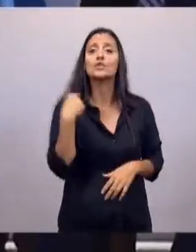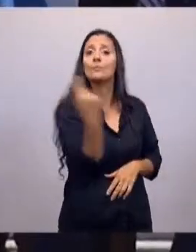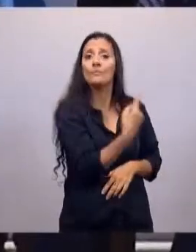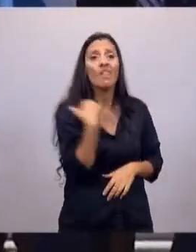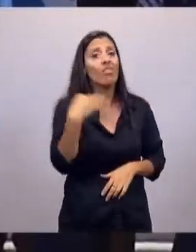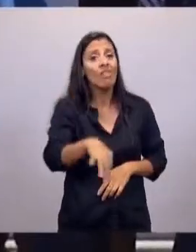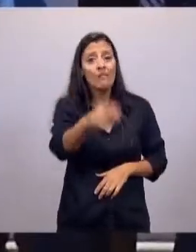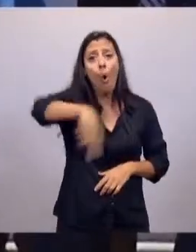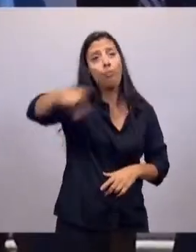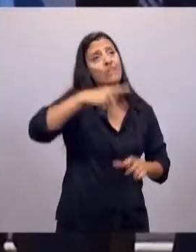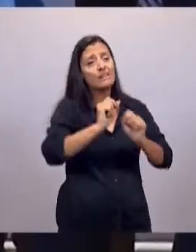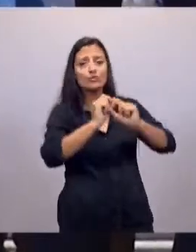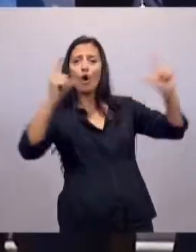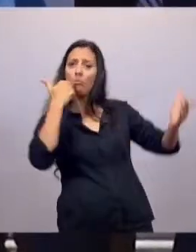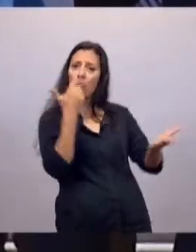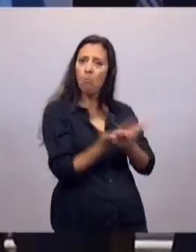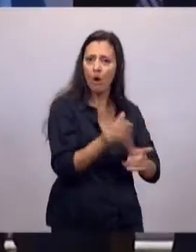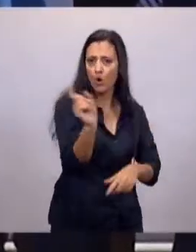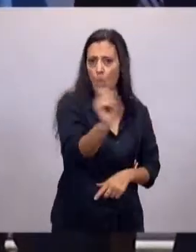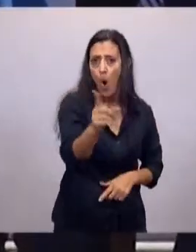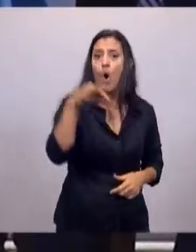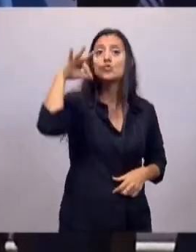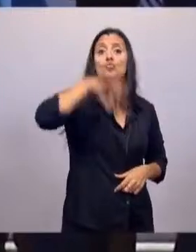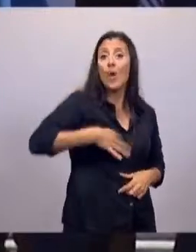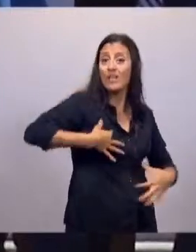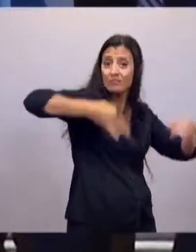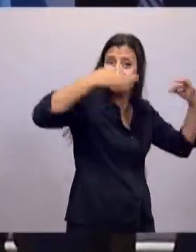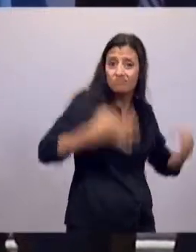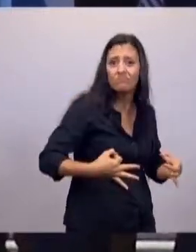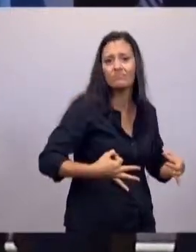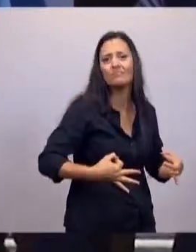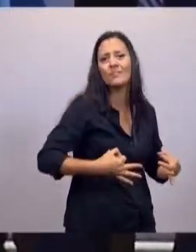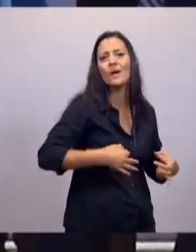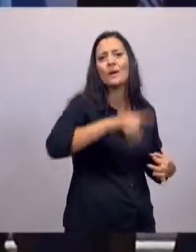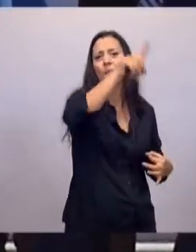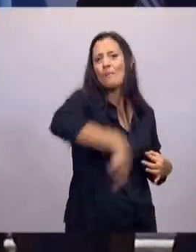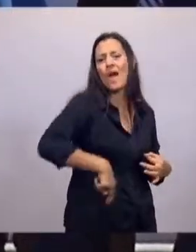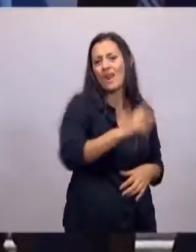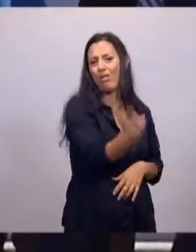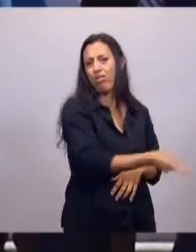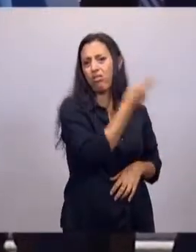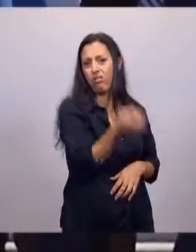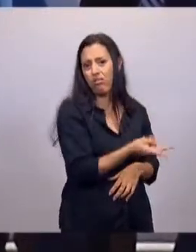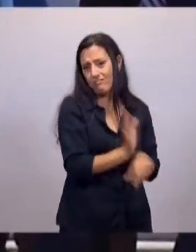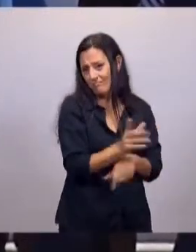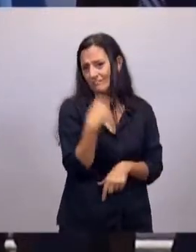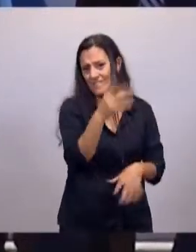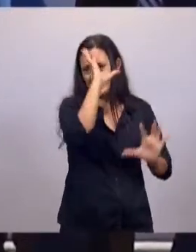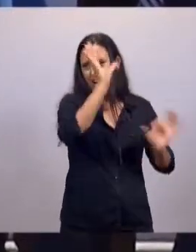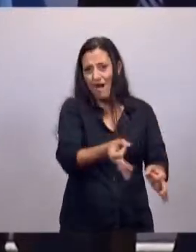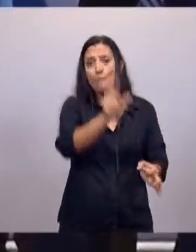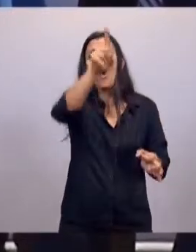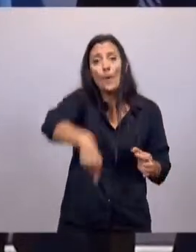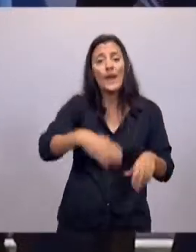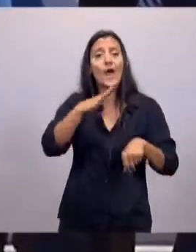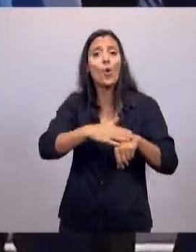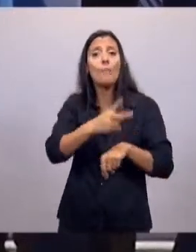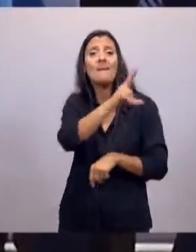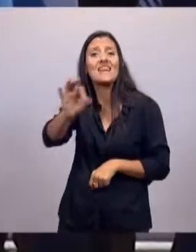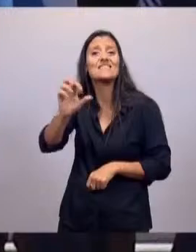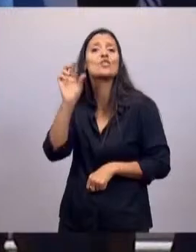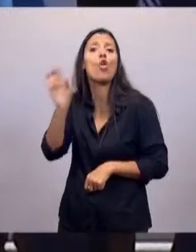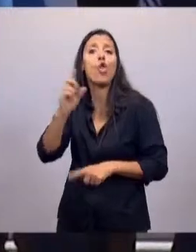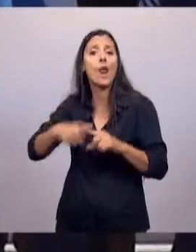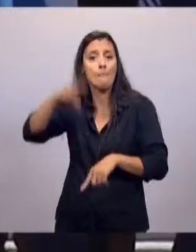debería sorprender a nadie que los salarios reales se hayan destruido, ubicado en torno a los 300 dólares